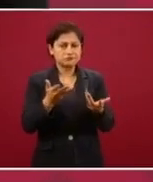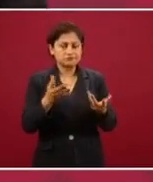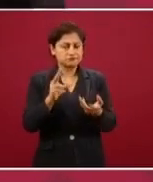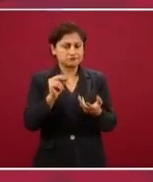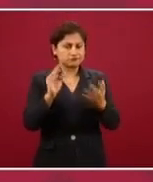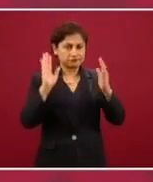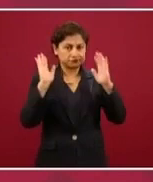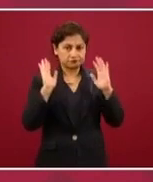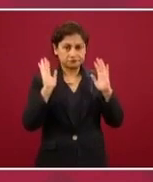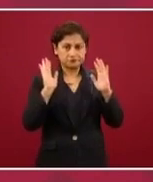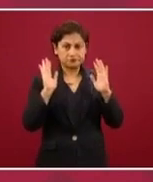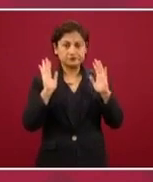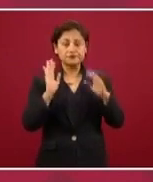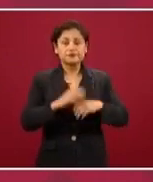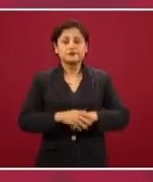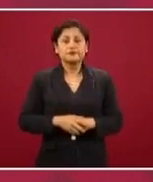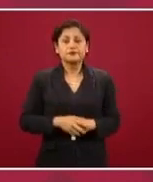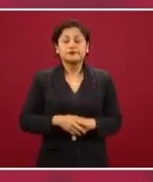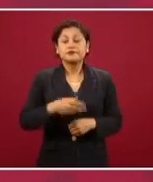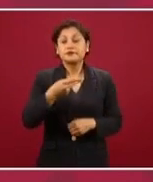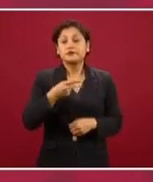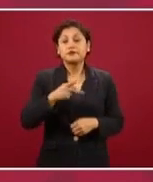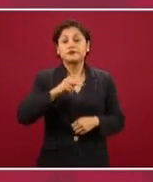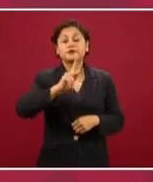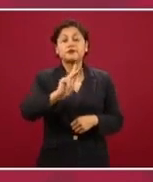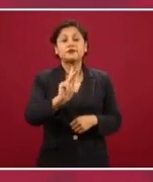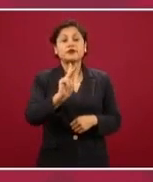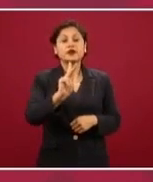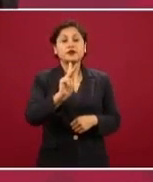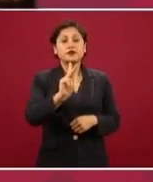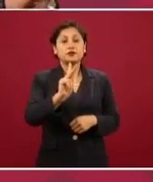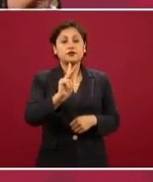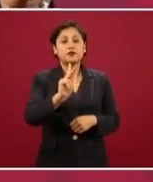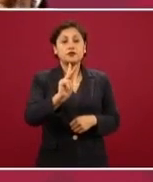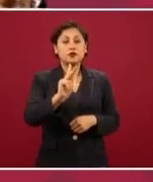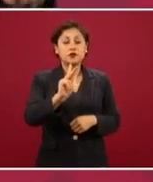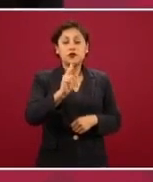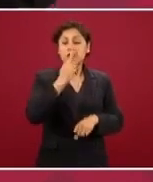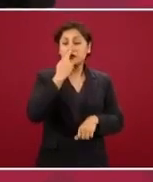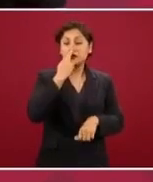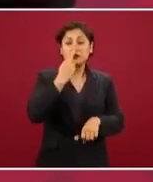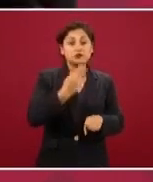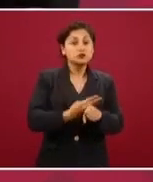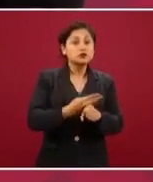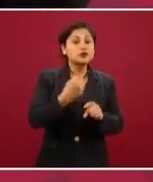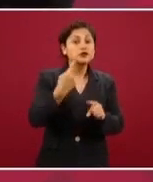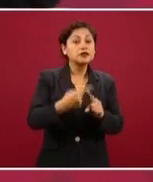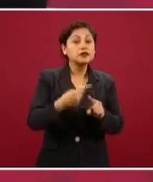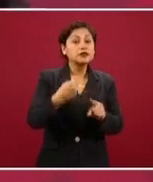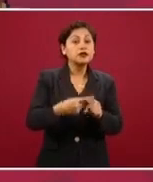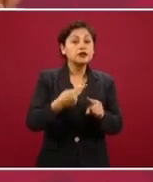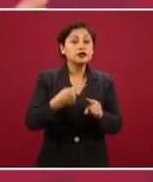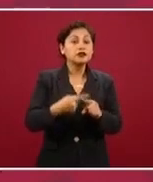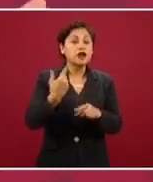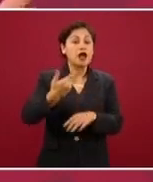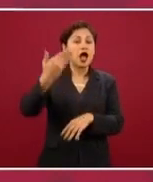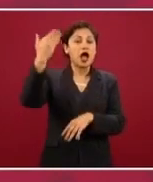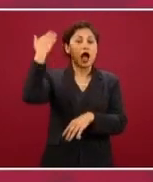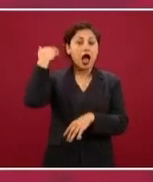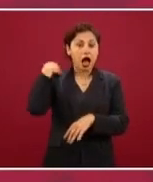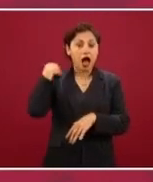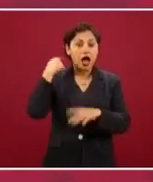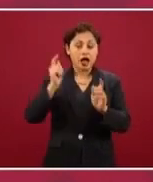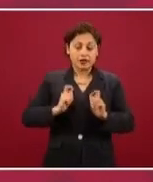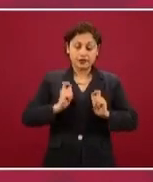Ahora, ¿quiénes fueron los responsables de esto? ¿Quiénes dieron los permisos? Si no